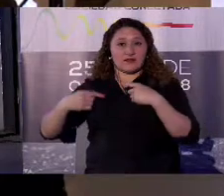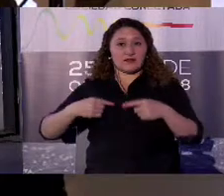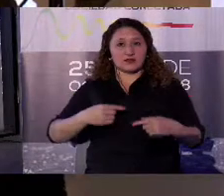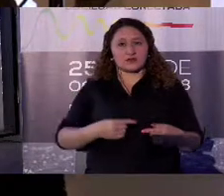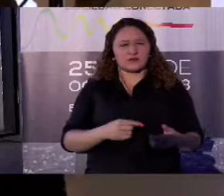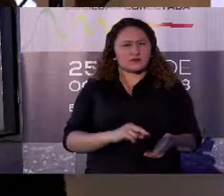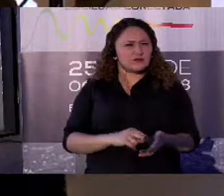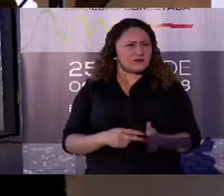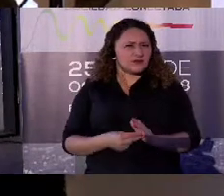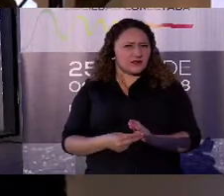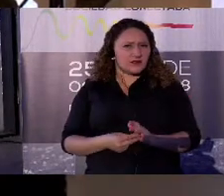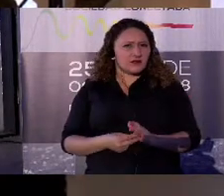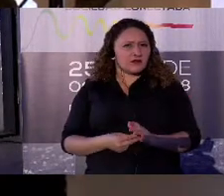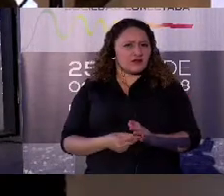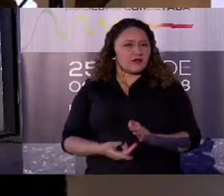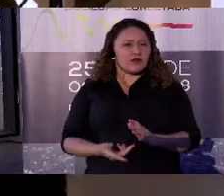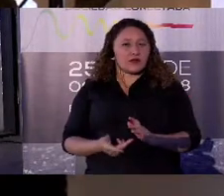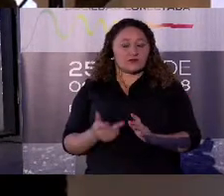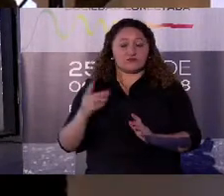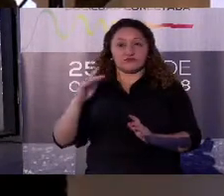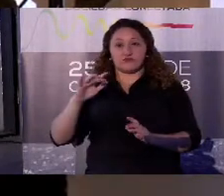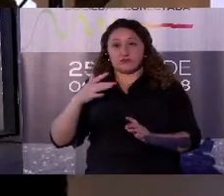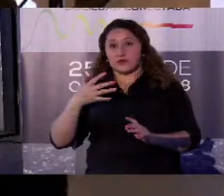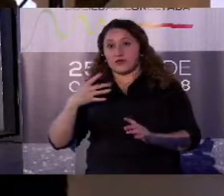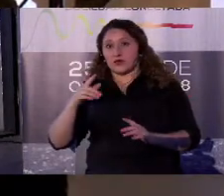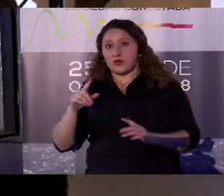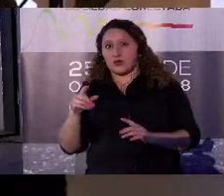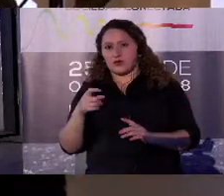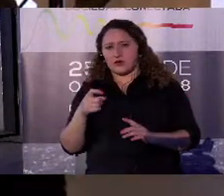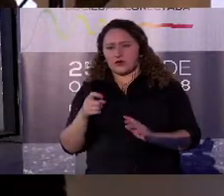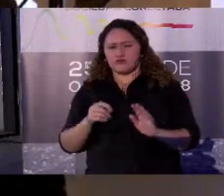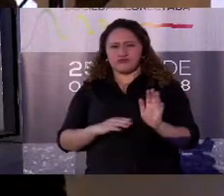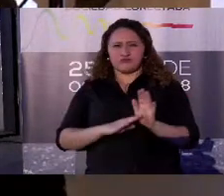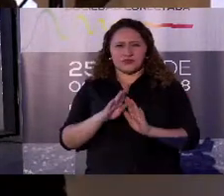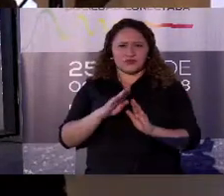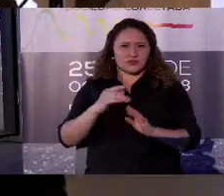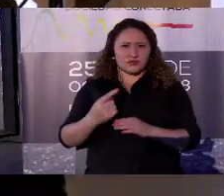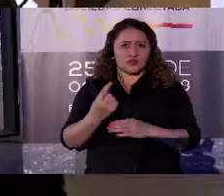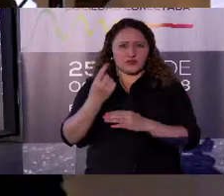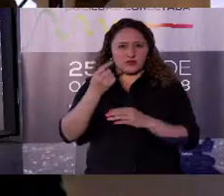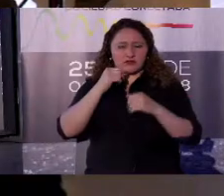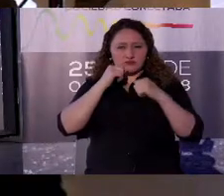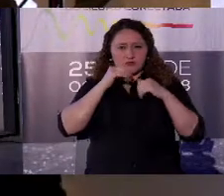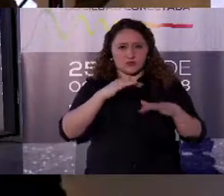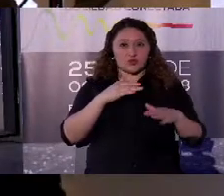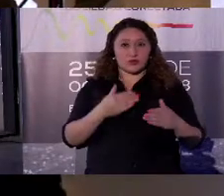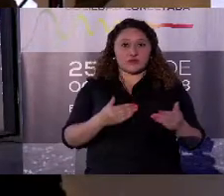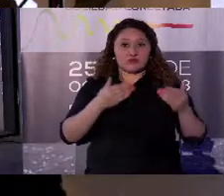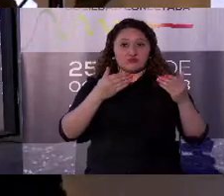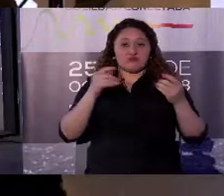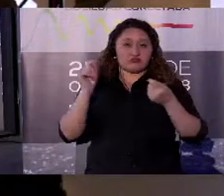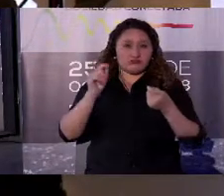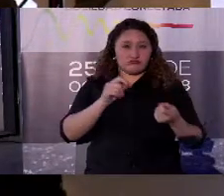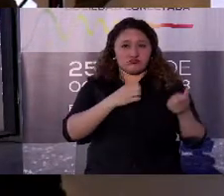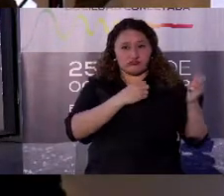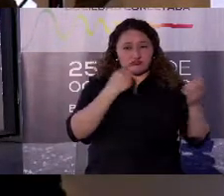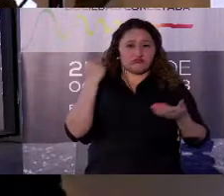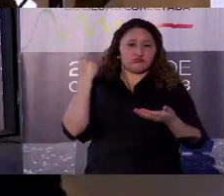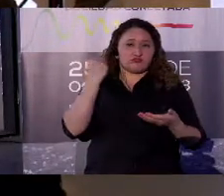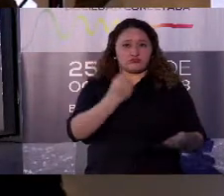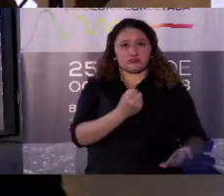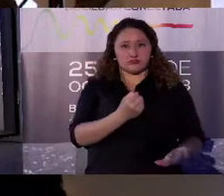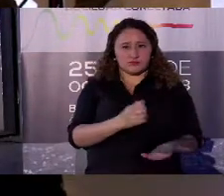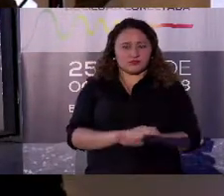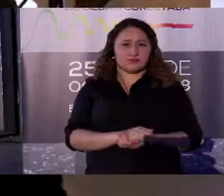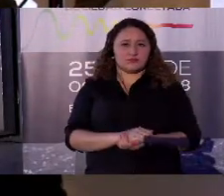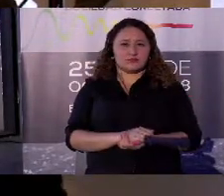impacto en aquellos países que desarrollen las políticas favorables a la inversión y la innovación.